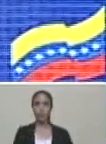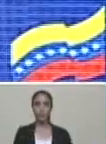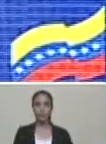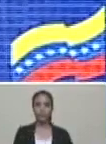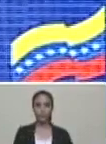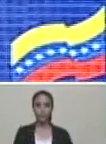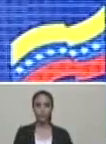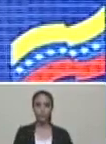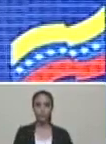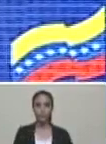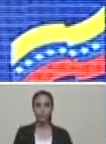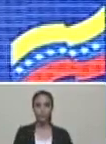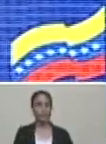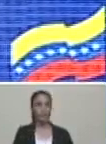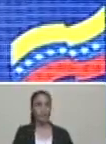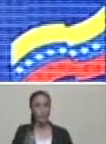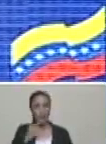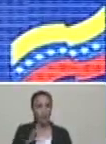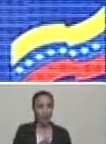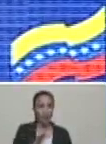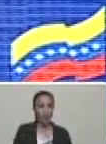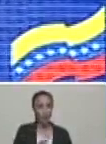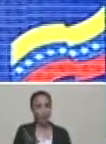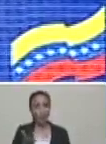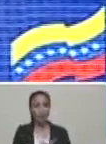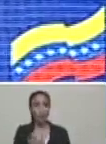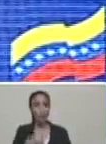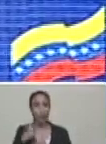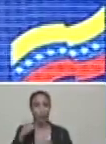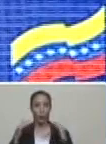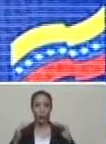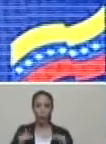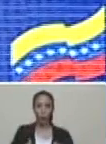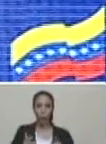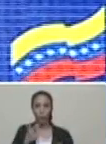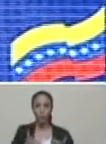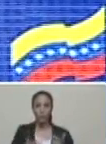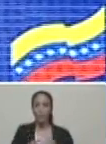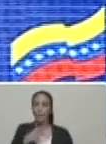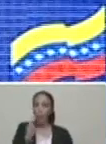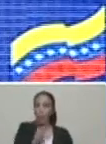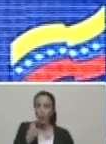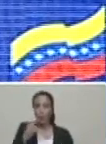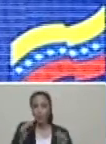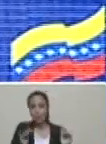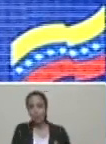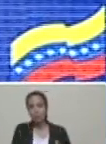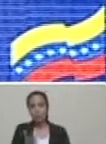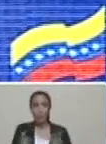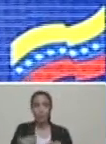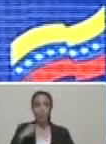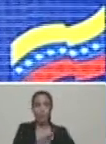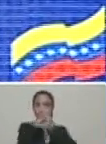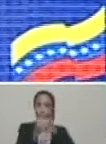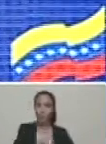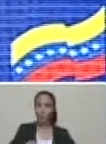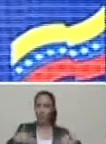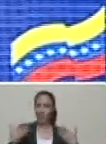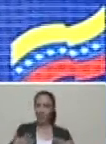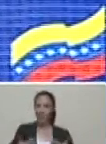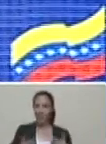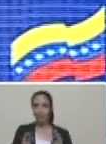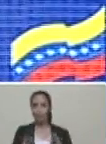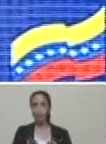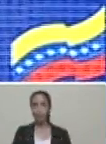la mayor suma de estabilidad política y la mayor suma de felicidad